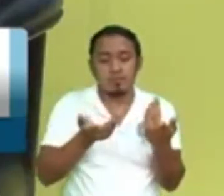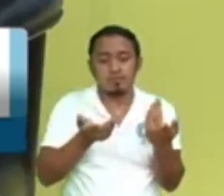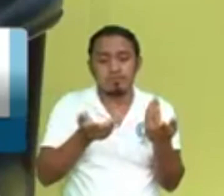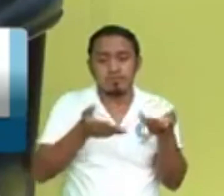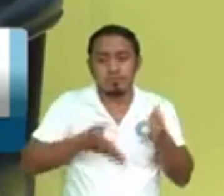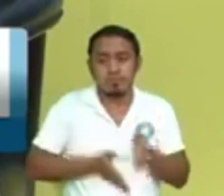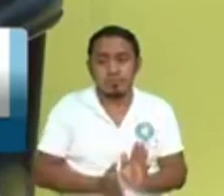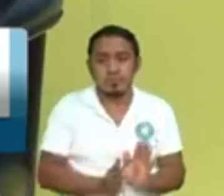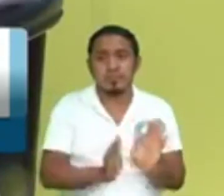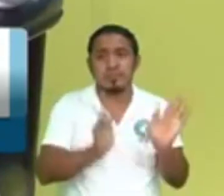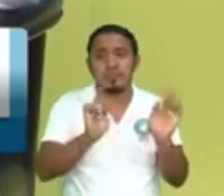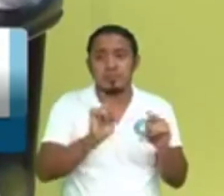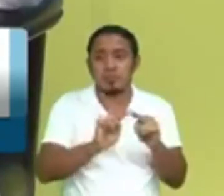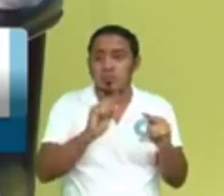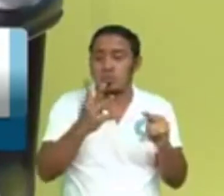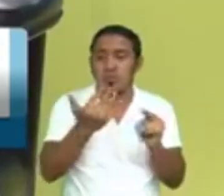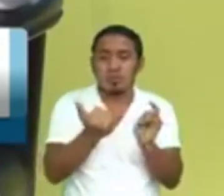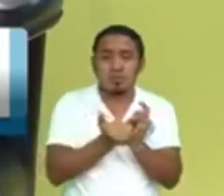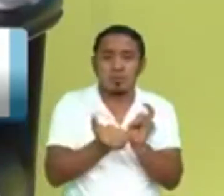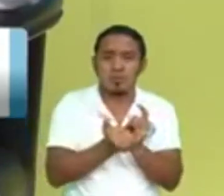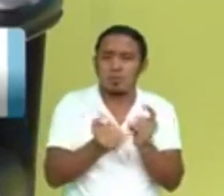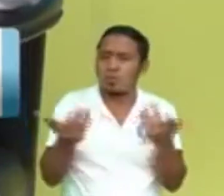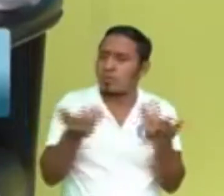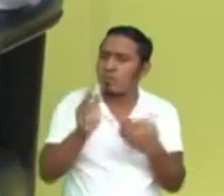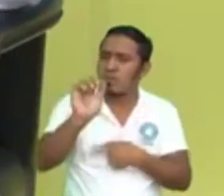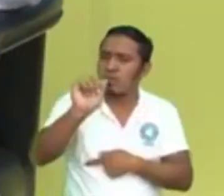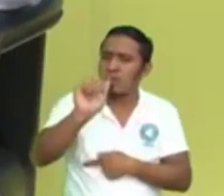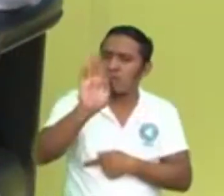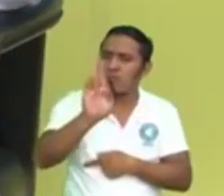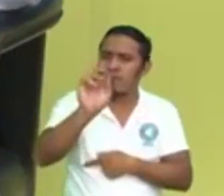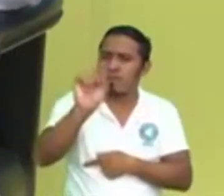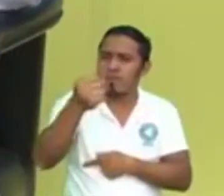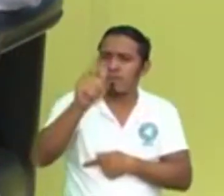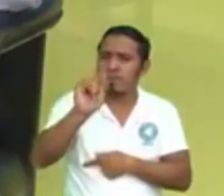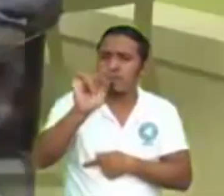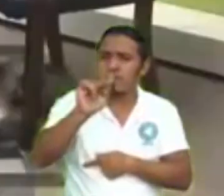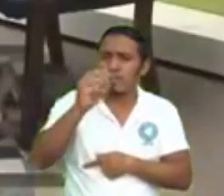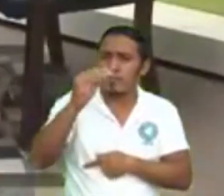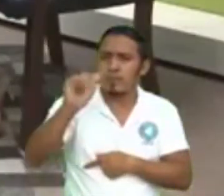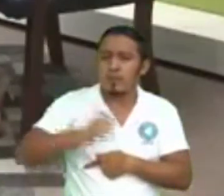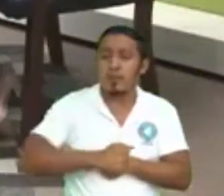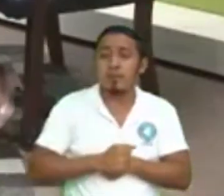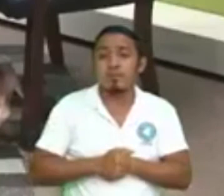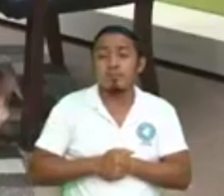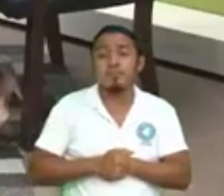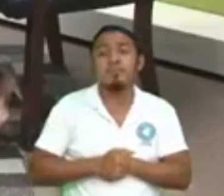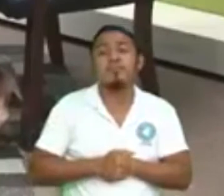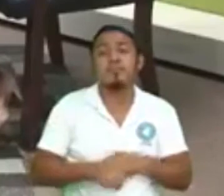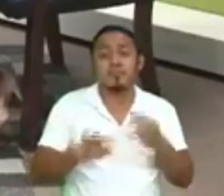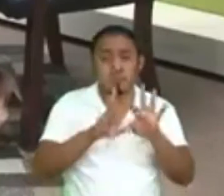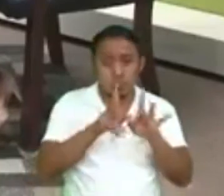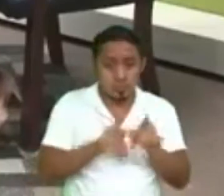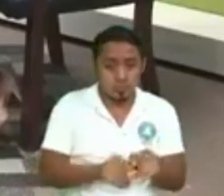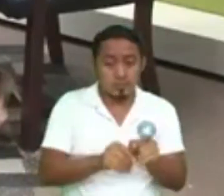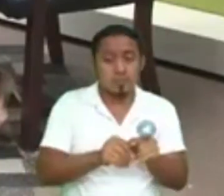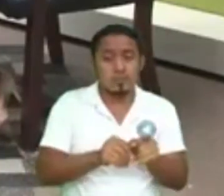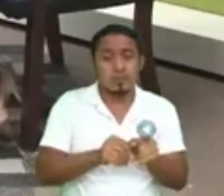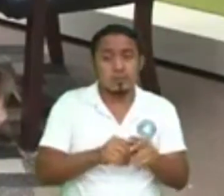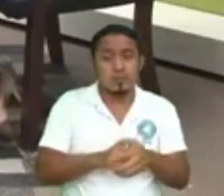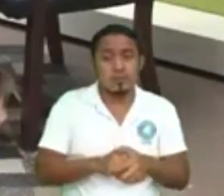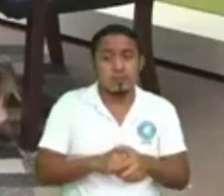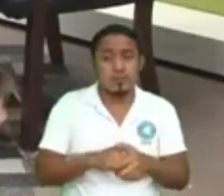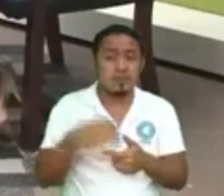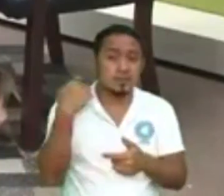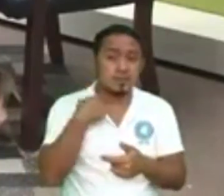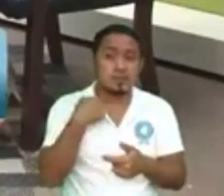hasta todos los comportamientos, las alteraciones. Síndrome de abstinencia, ¿a qué nos referimos? Como la paciente ha estado en